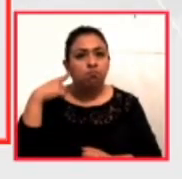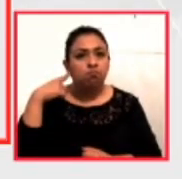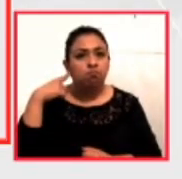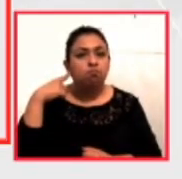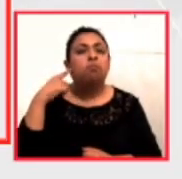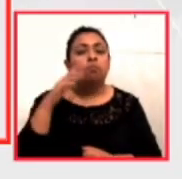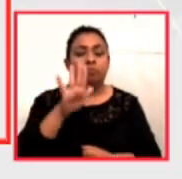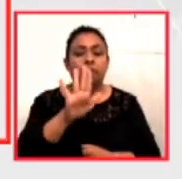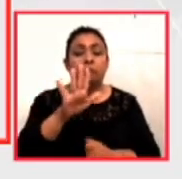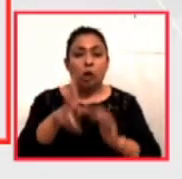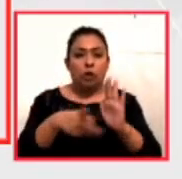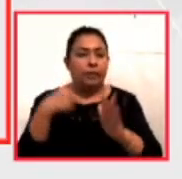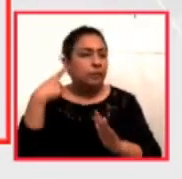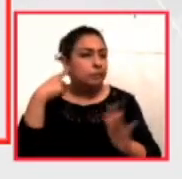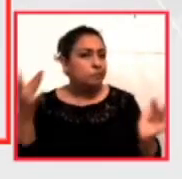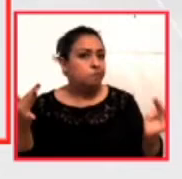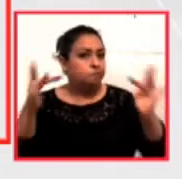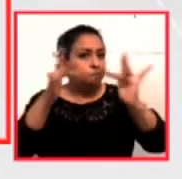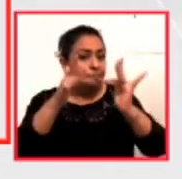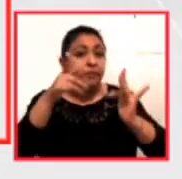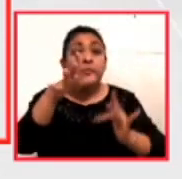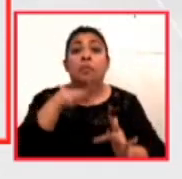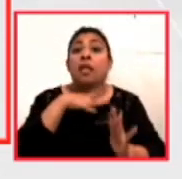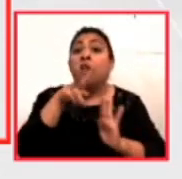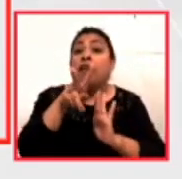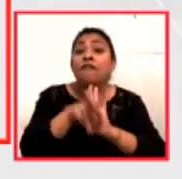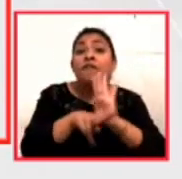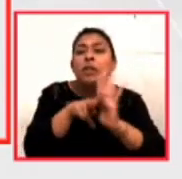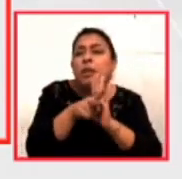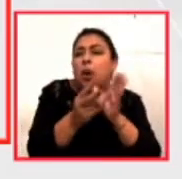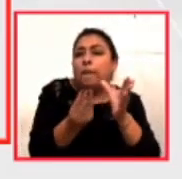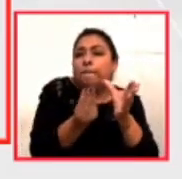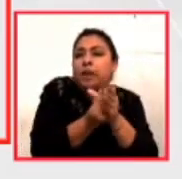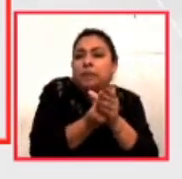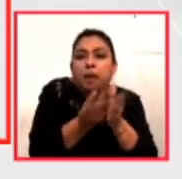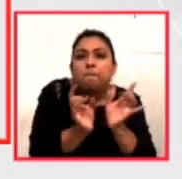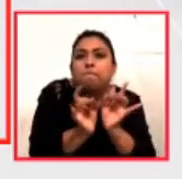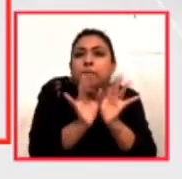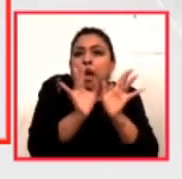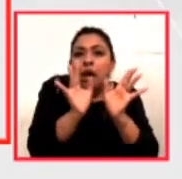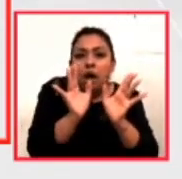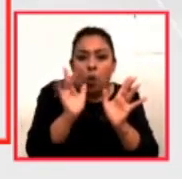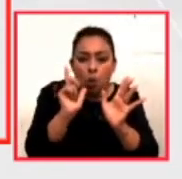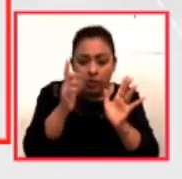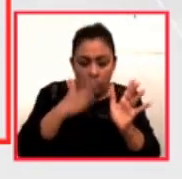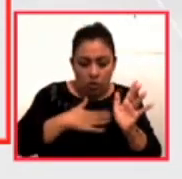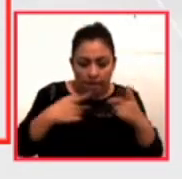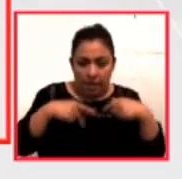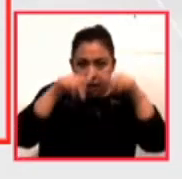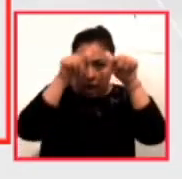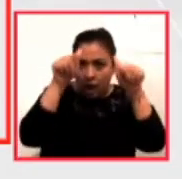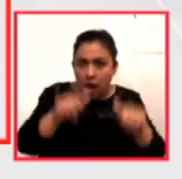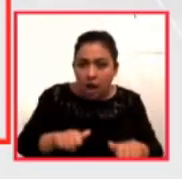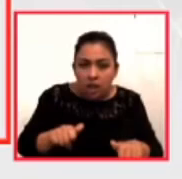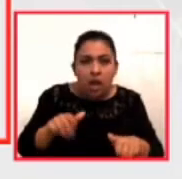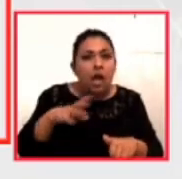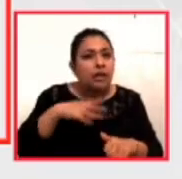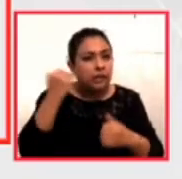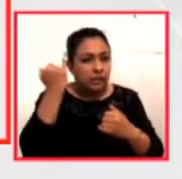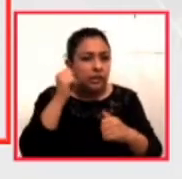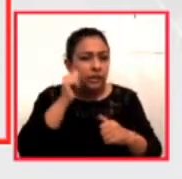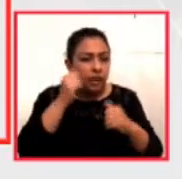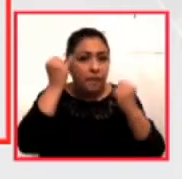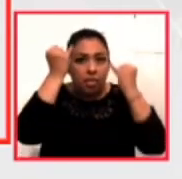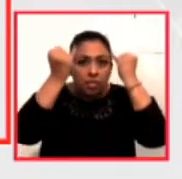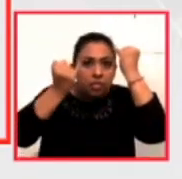hizo un video muy íntimo de qué hace un artista en una situación como esta. Siempre se impone la voluntad creativa, el temperamento